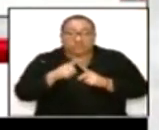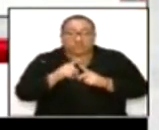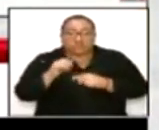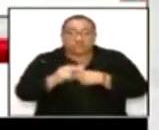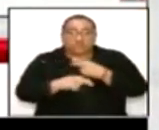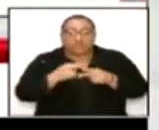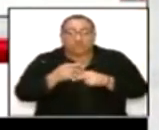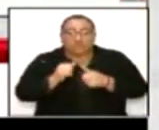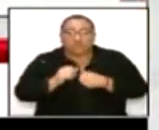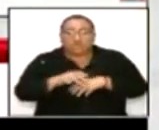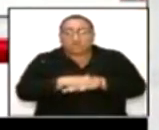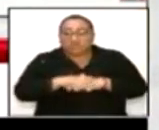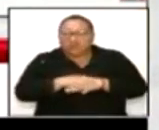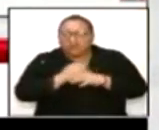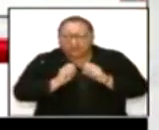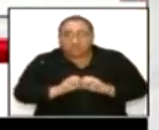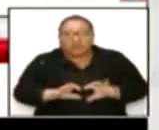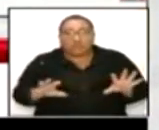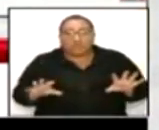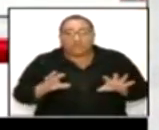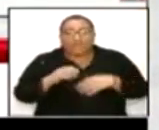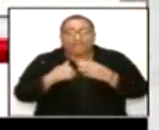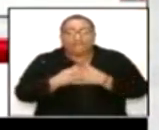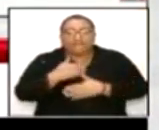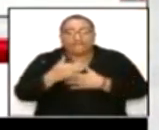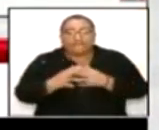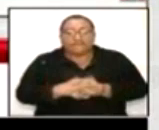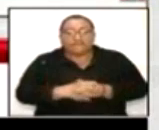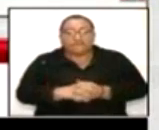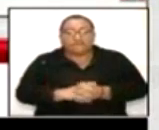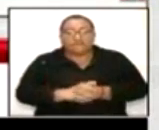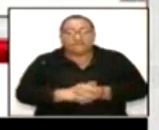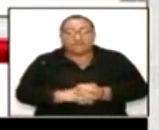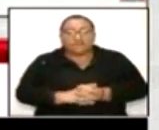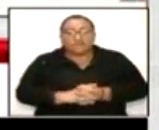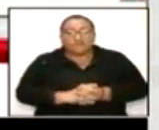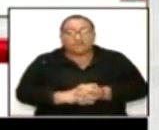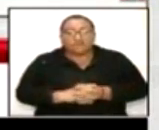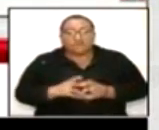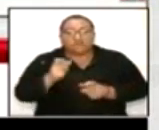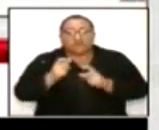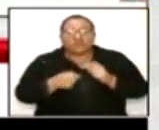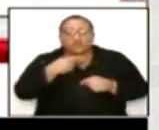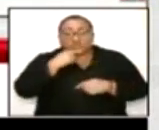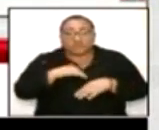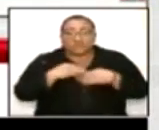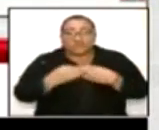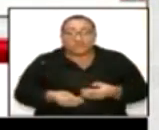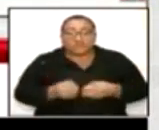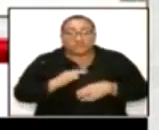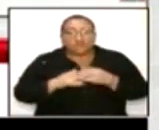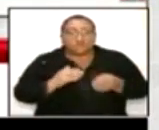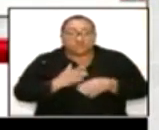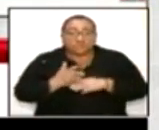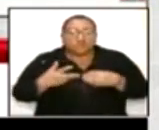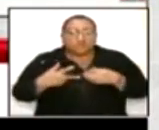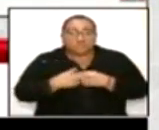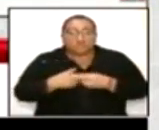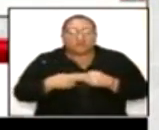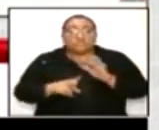Nacional para la estandarización del procedimiento de la atención integral de la gestante en la